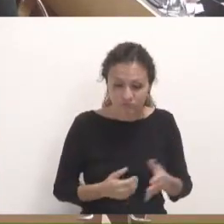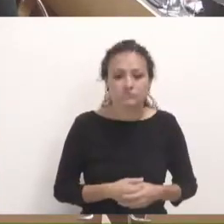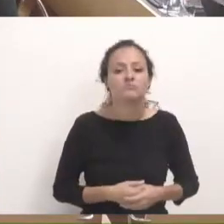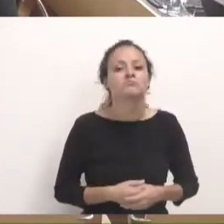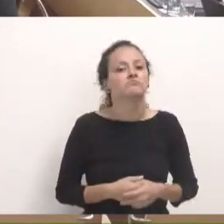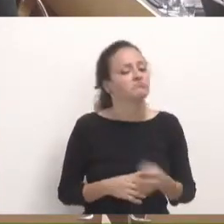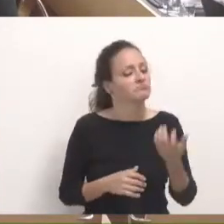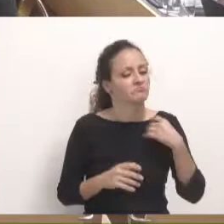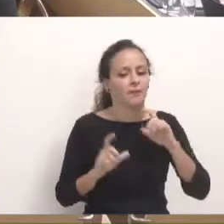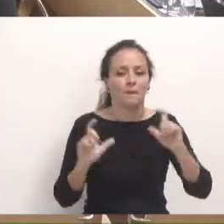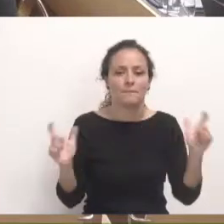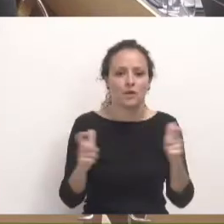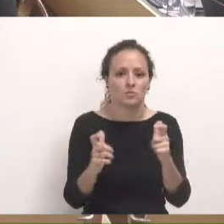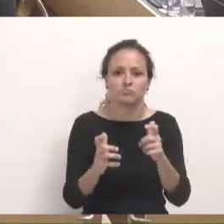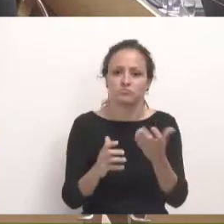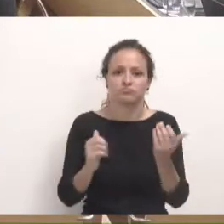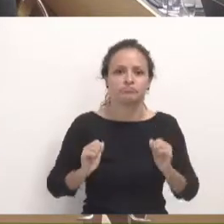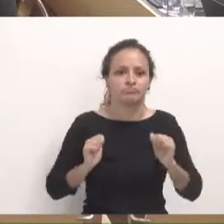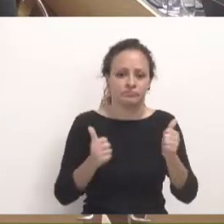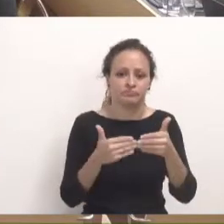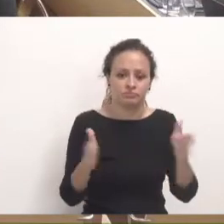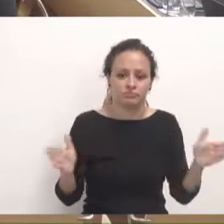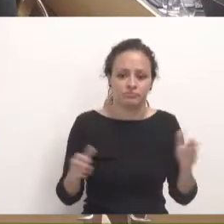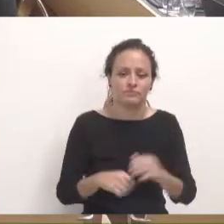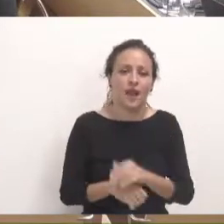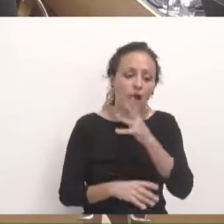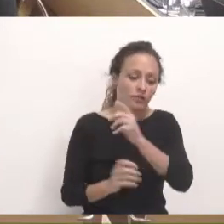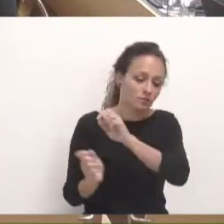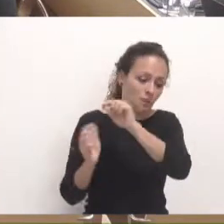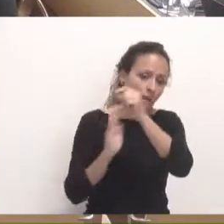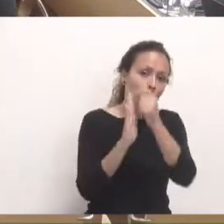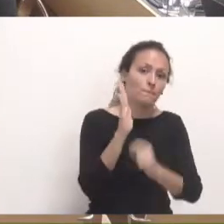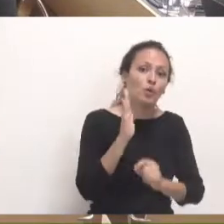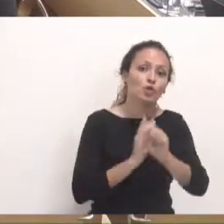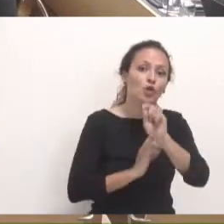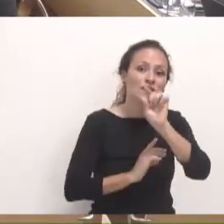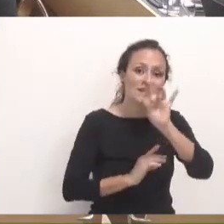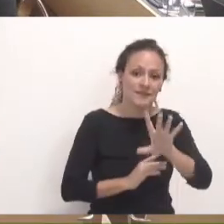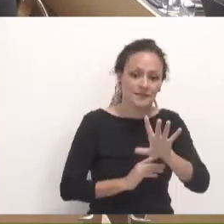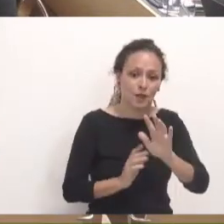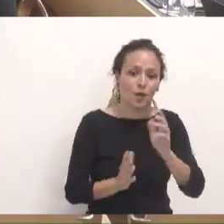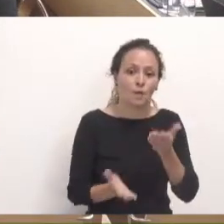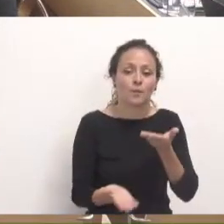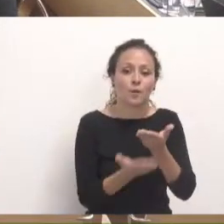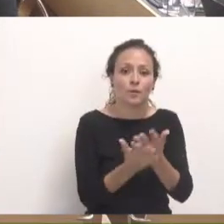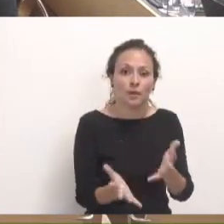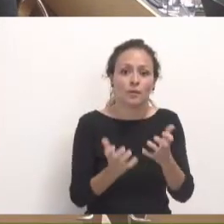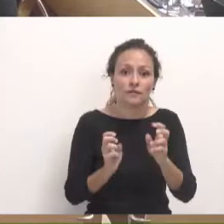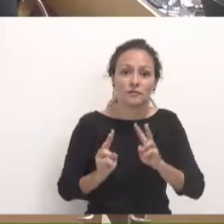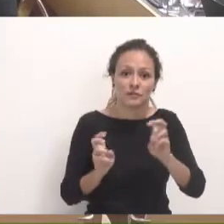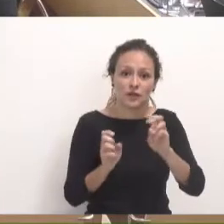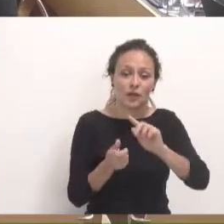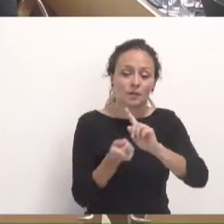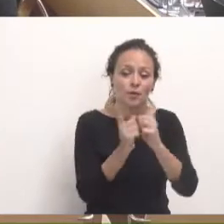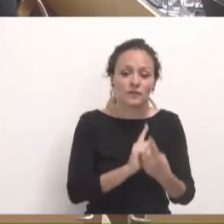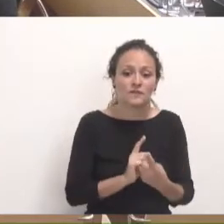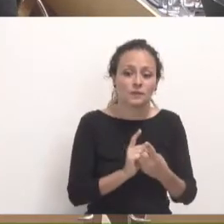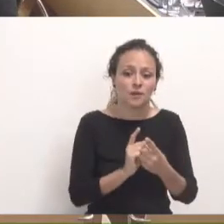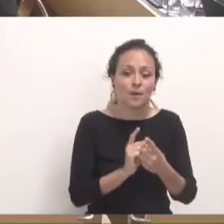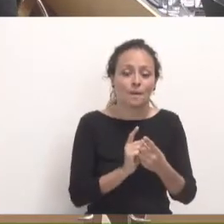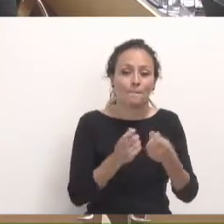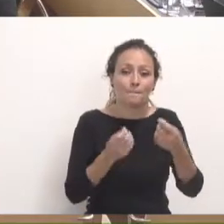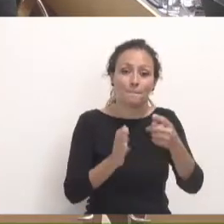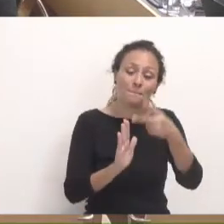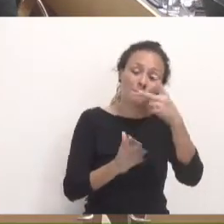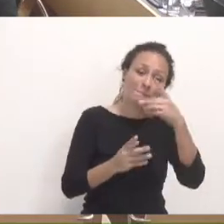Queda enterado el Pleno. Pasamos al punto 15. Propuesta de aprobación inicial de la modificación parcial del reglamento orgánico de la